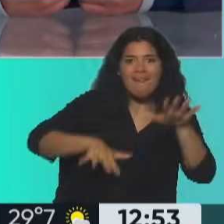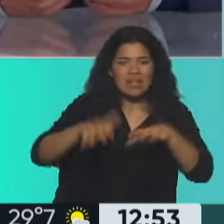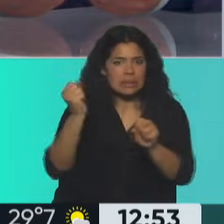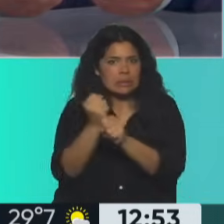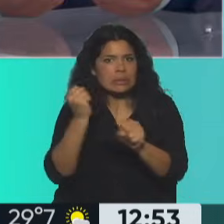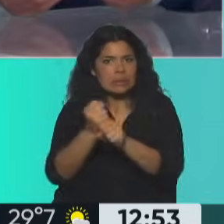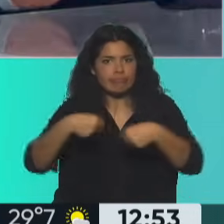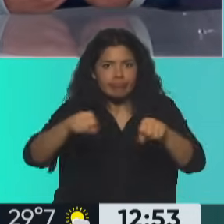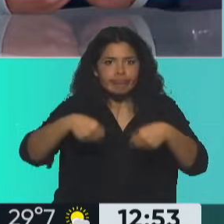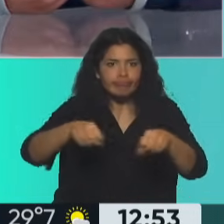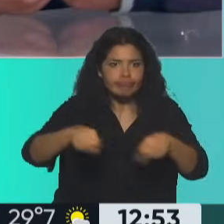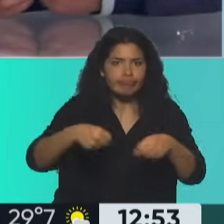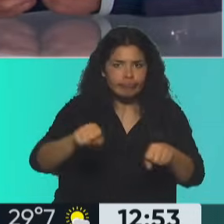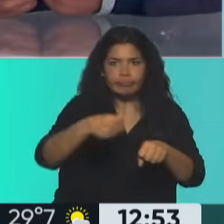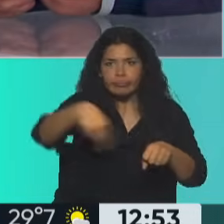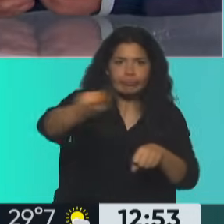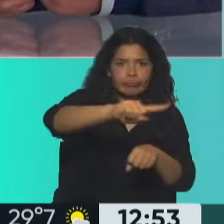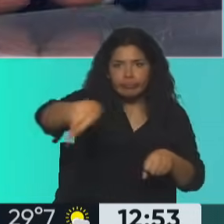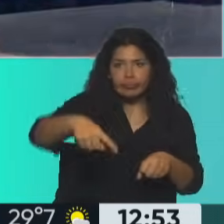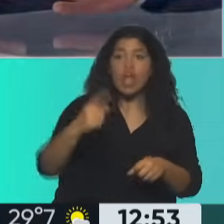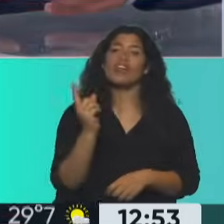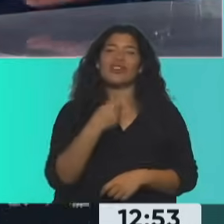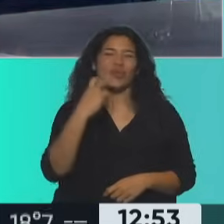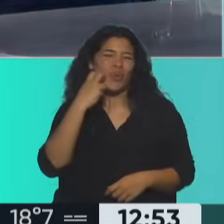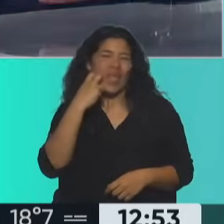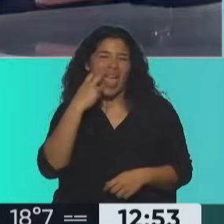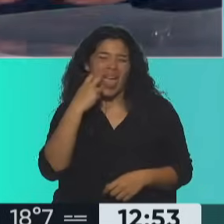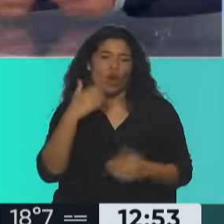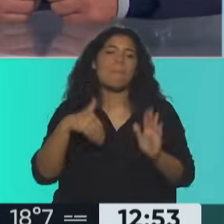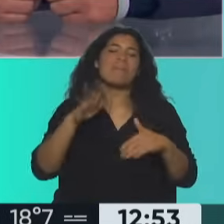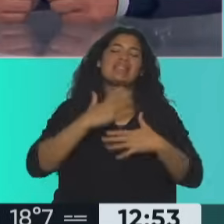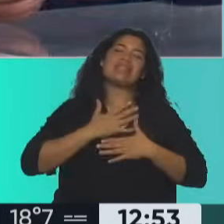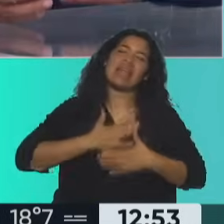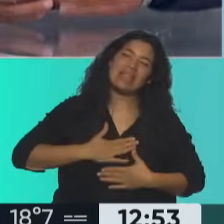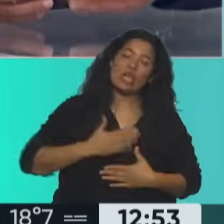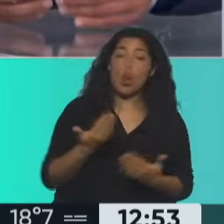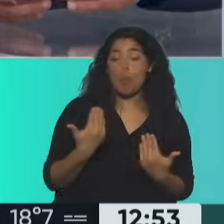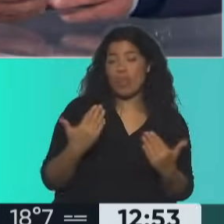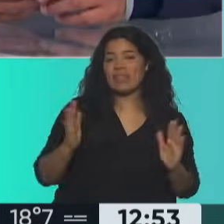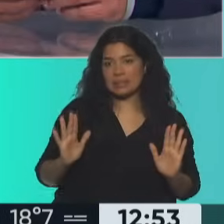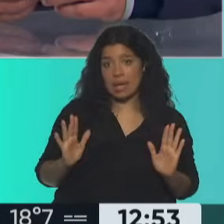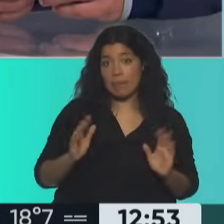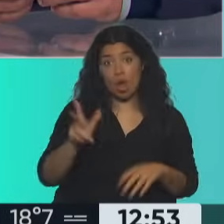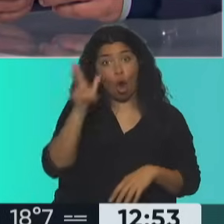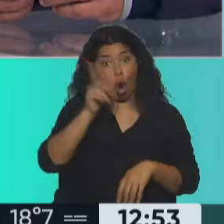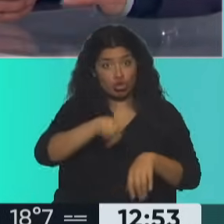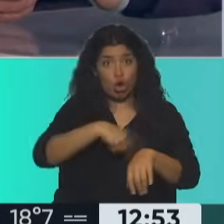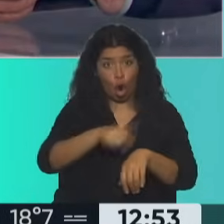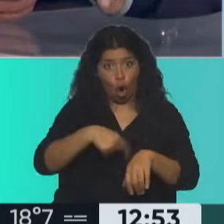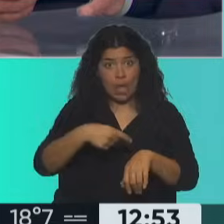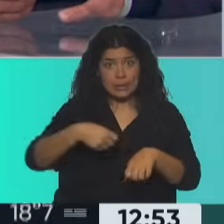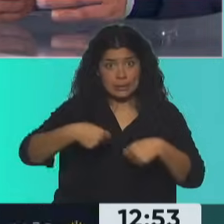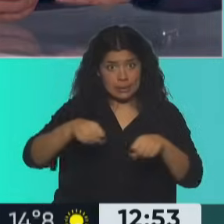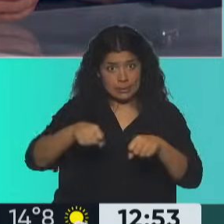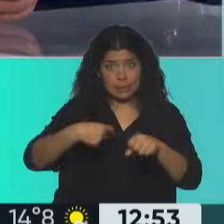reglamentada claro nosotros que somos los motoqueros viejos capaz hacemos mensajería Y tenemos un tipo de trabajo y también le metemos a ocho horas normales pero